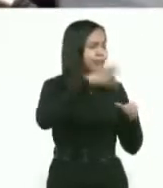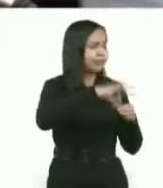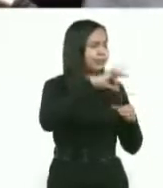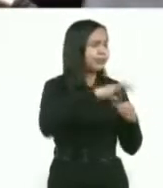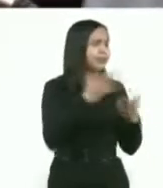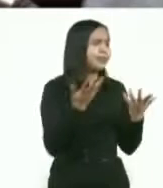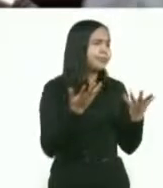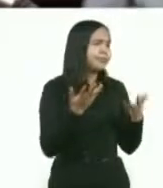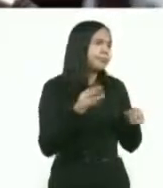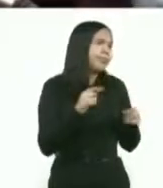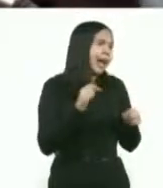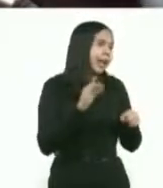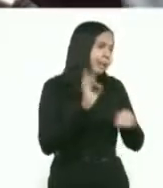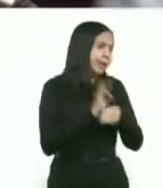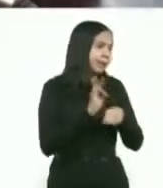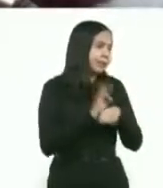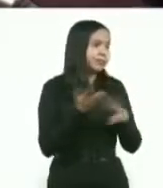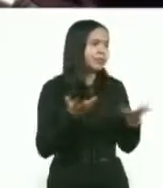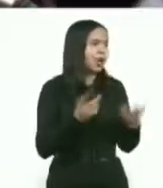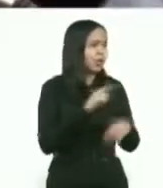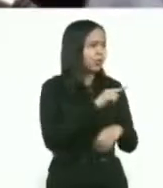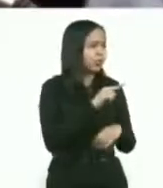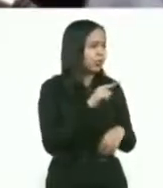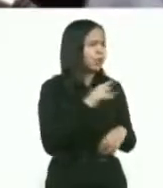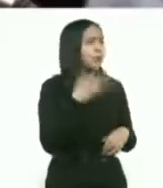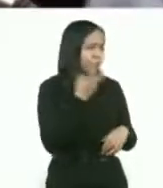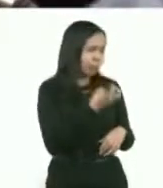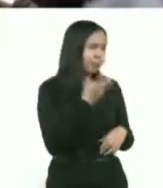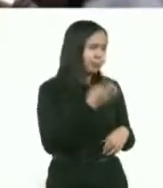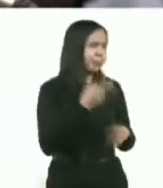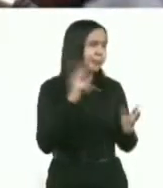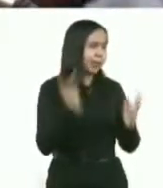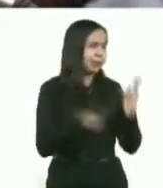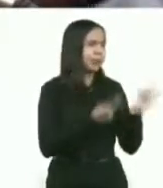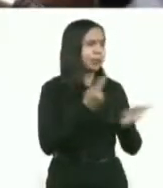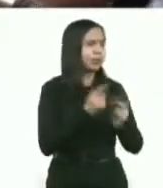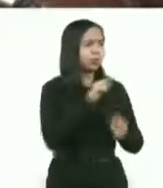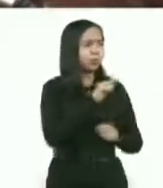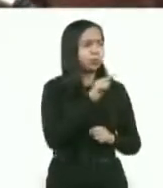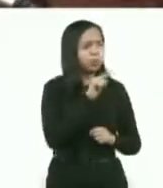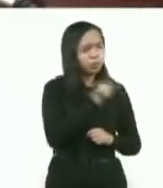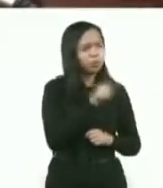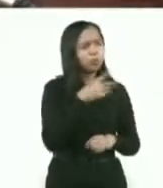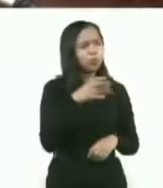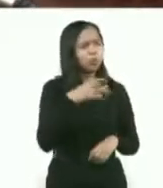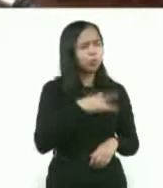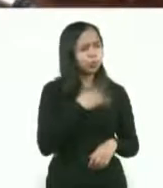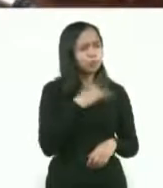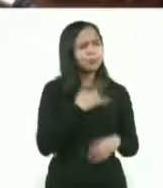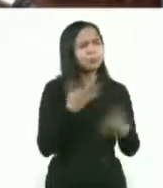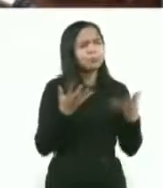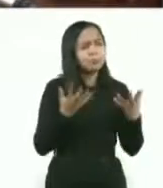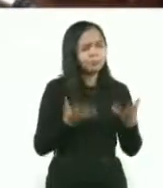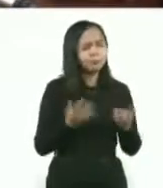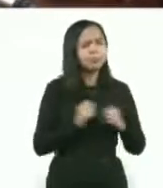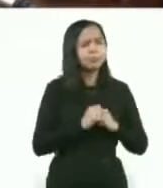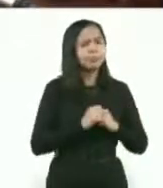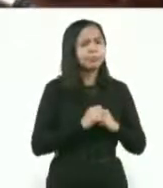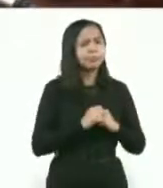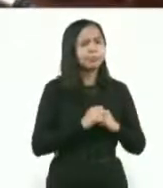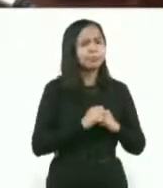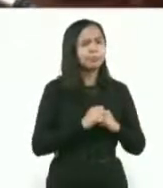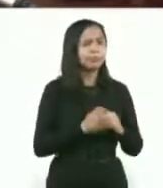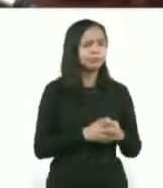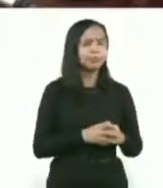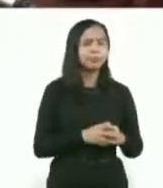al 2024. Por eso le preguntaba cuál era su opinión precisamente, porque a final de cuentas la sigue citando como